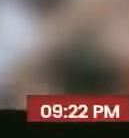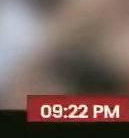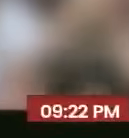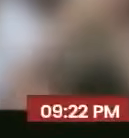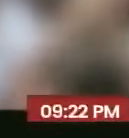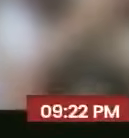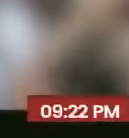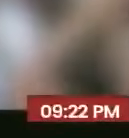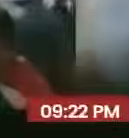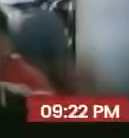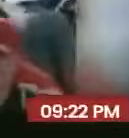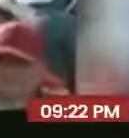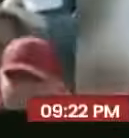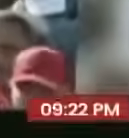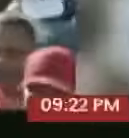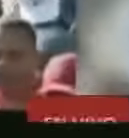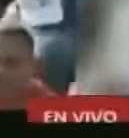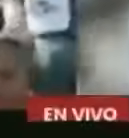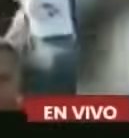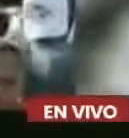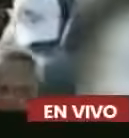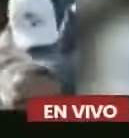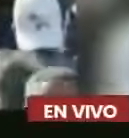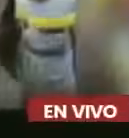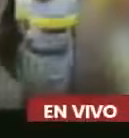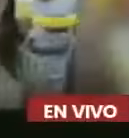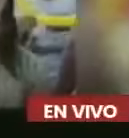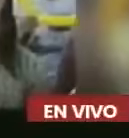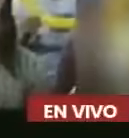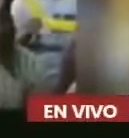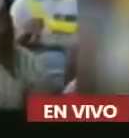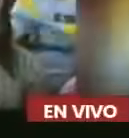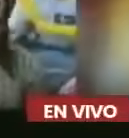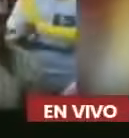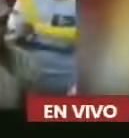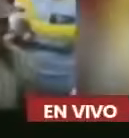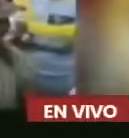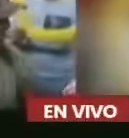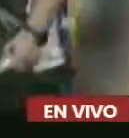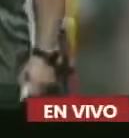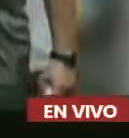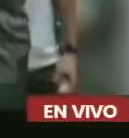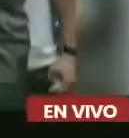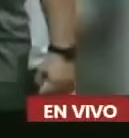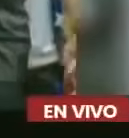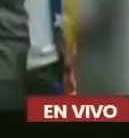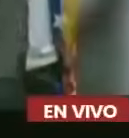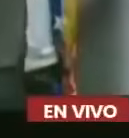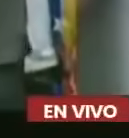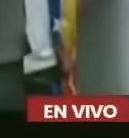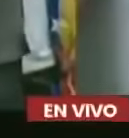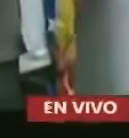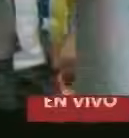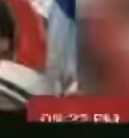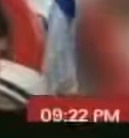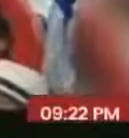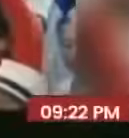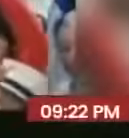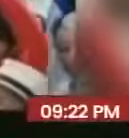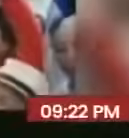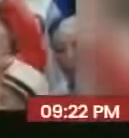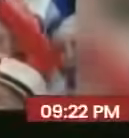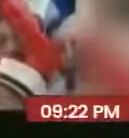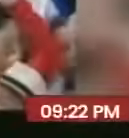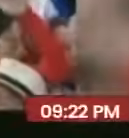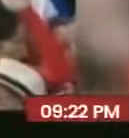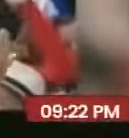soberanía. Por allá en el delta, las venas abiertas nos recuerdan la lucha y